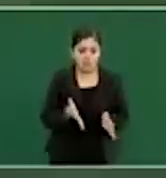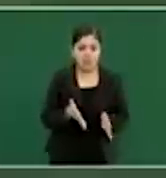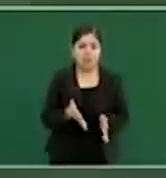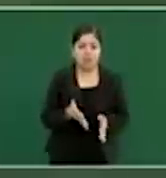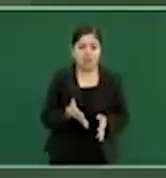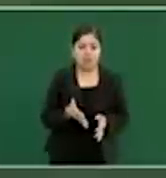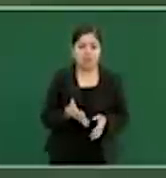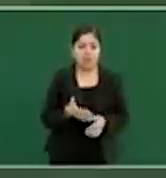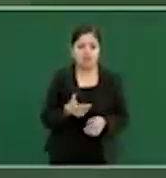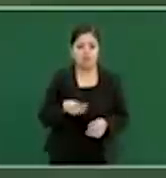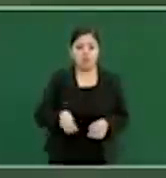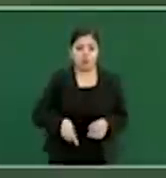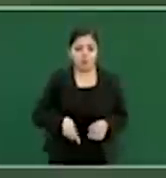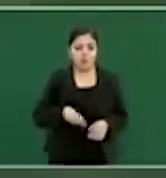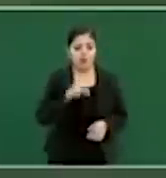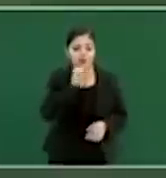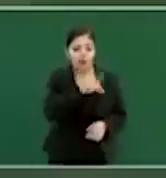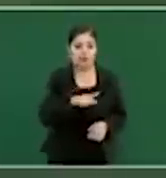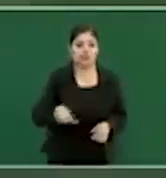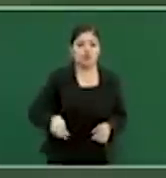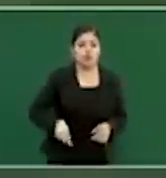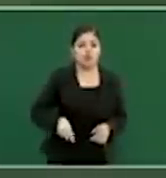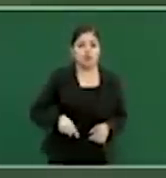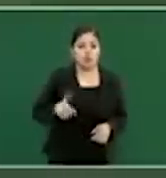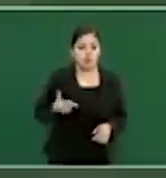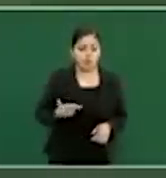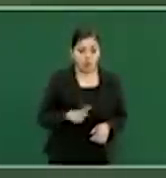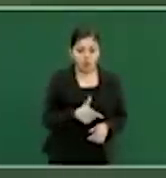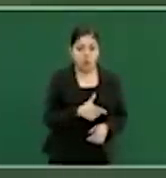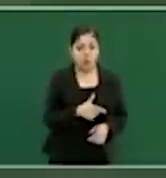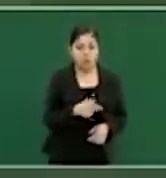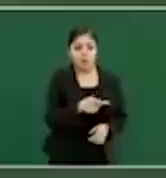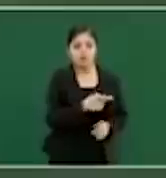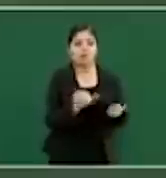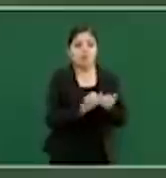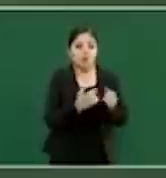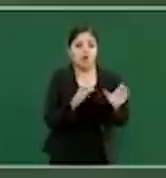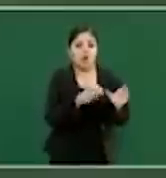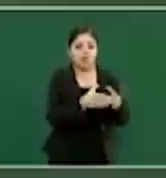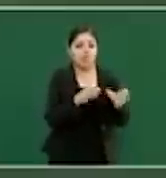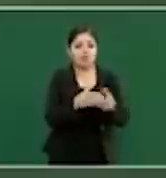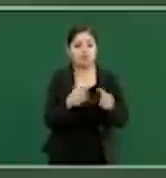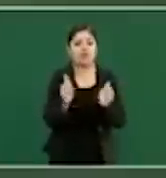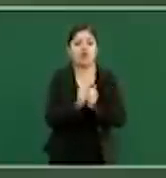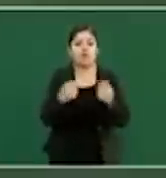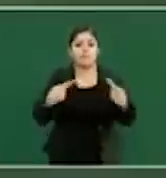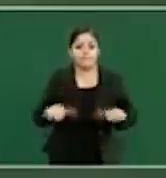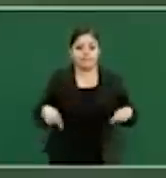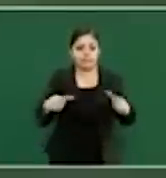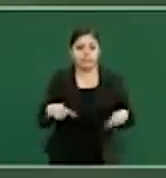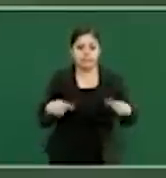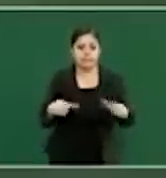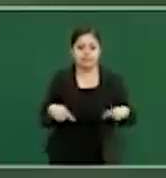con el gobierno de Jalisco, con el gobierno de Guanajuato, desde luego con las comunidades, con la gente,